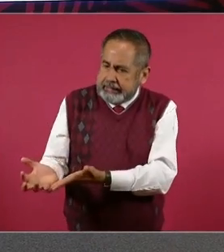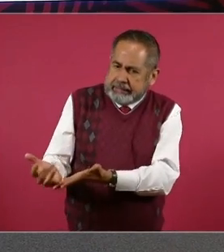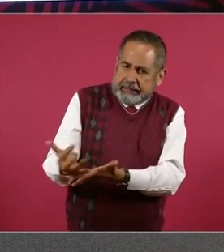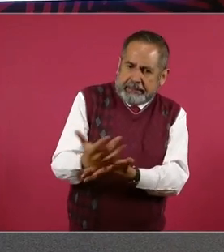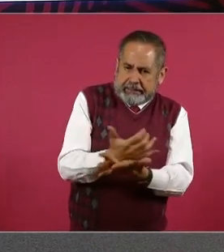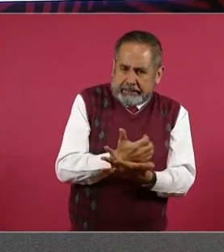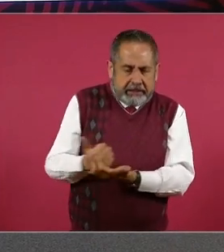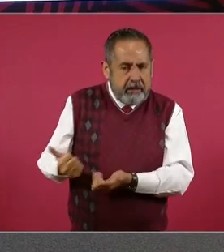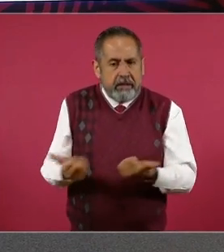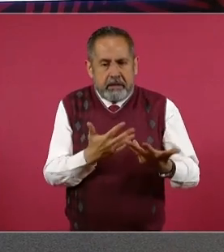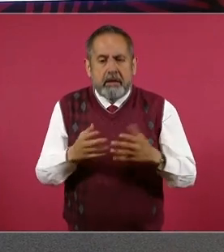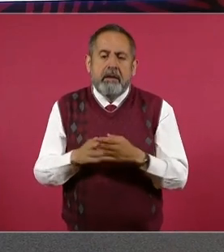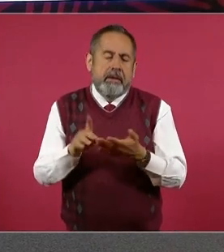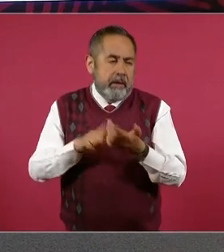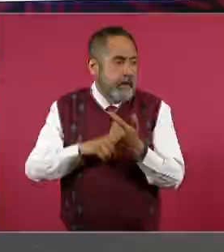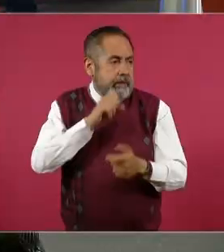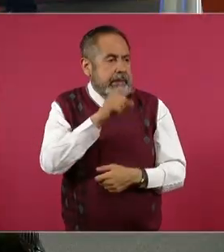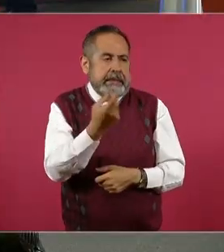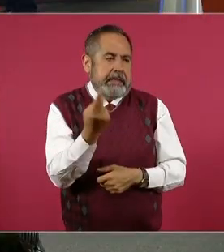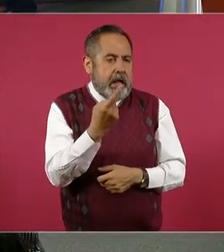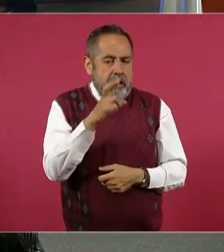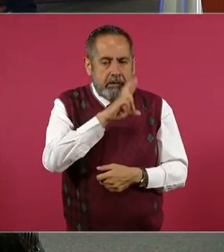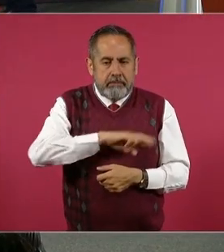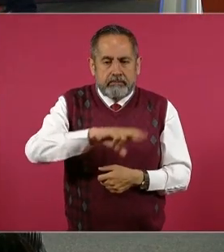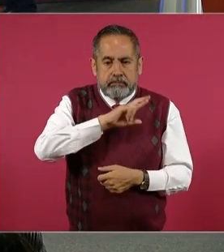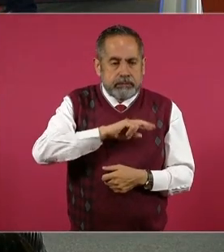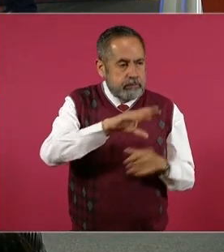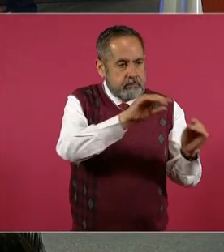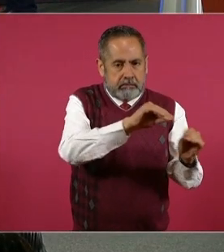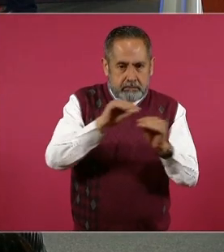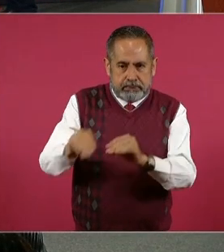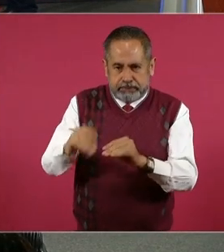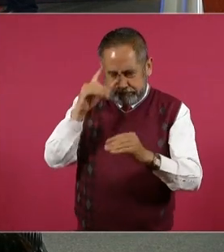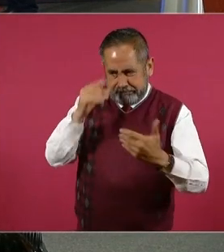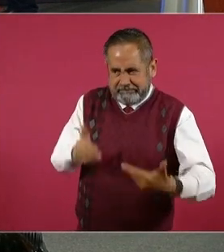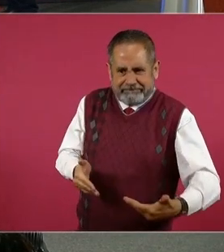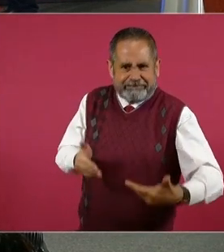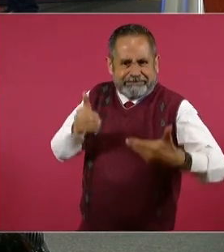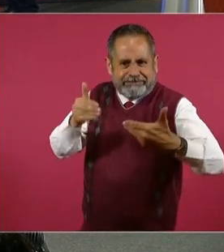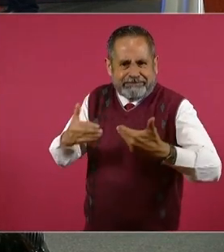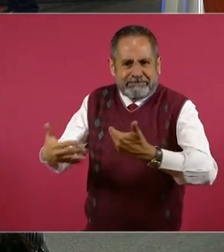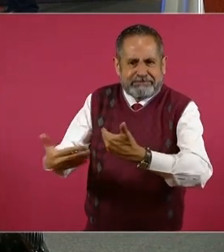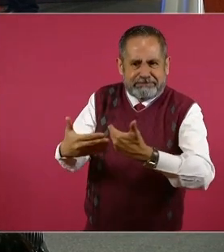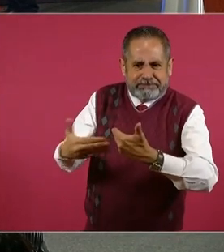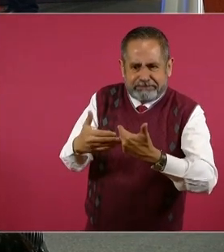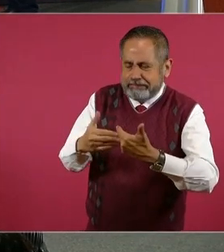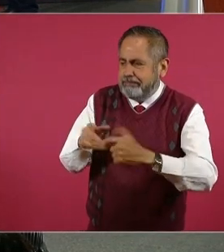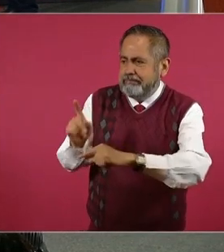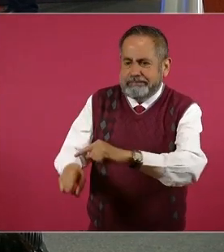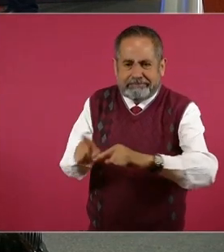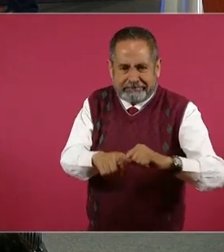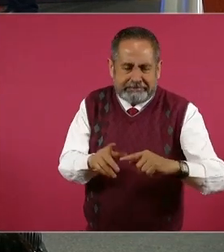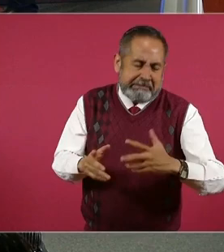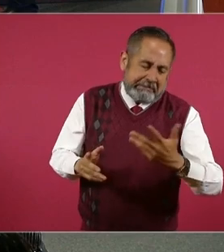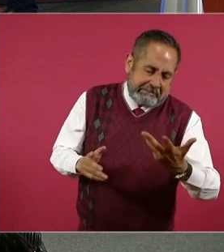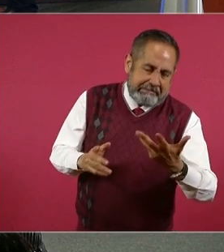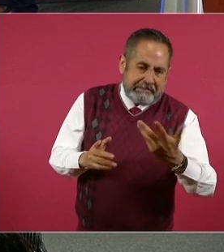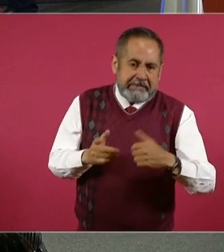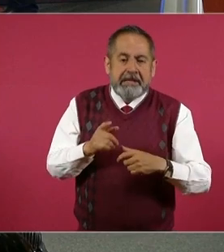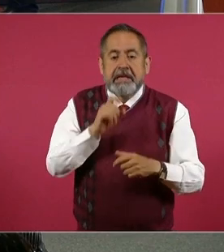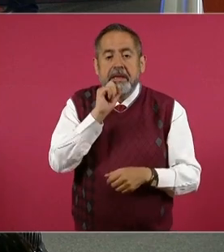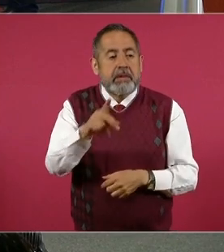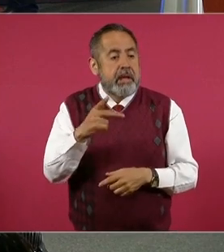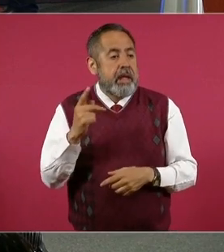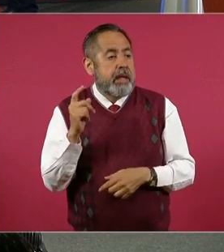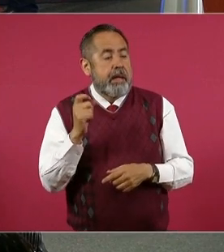como para la renta e instalación de barreras de contención y, por supuesto, la contratación de